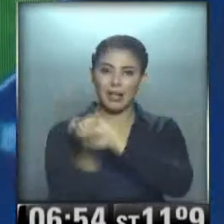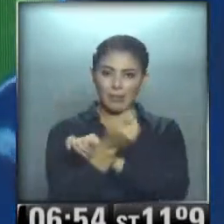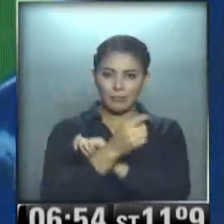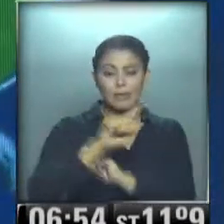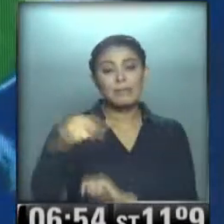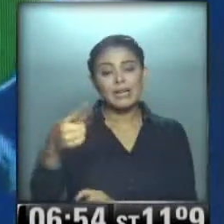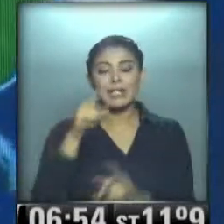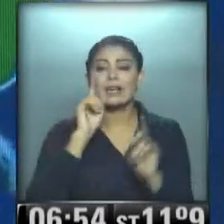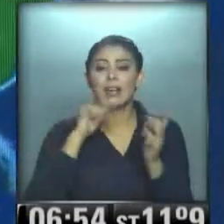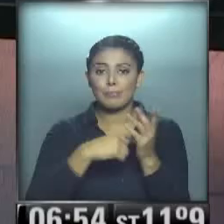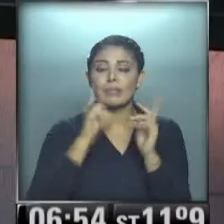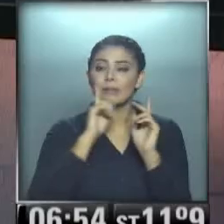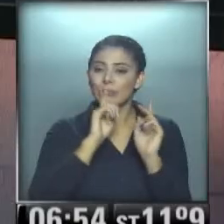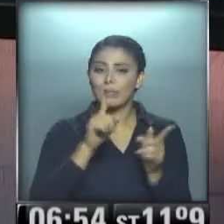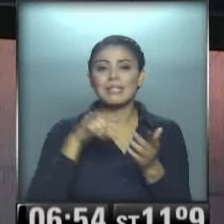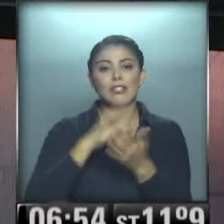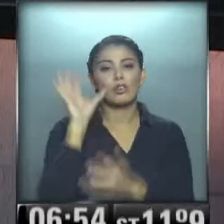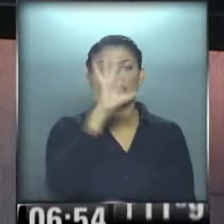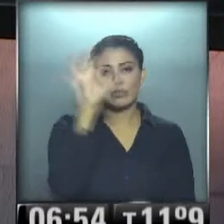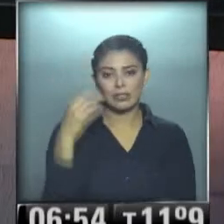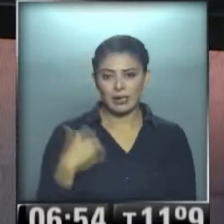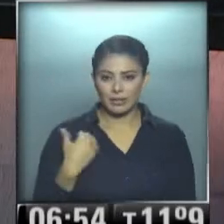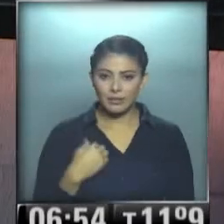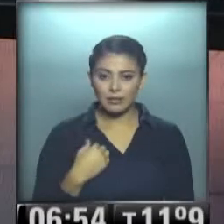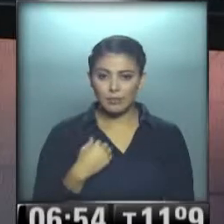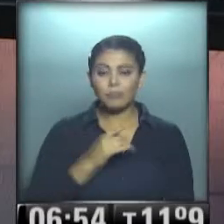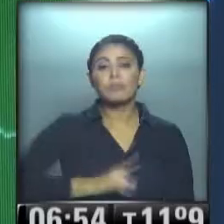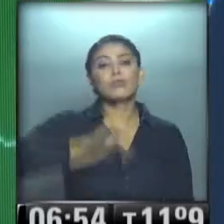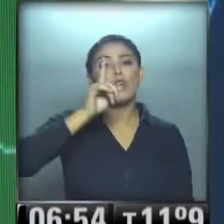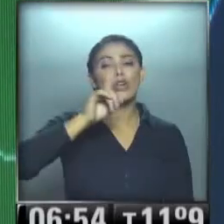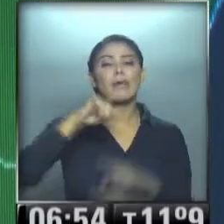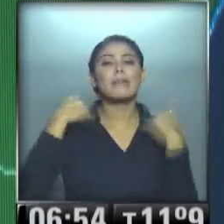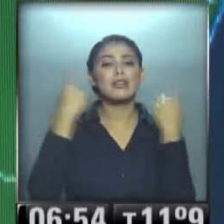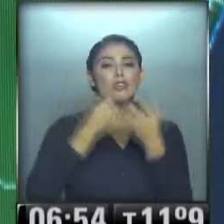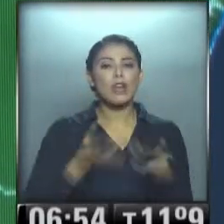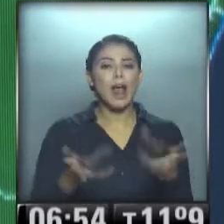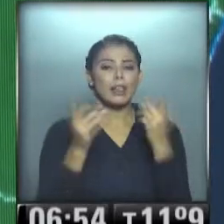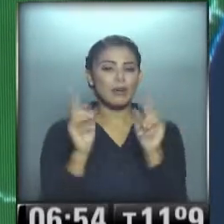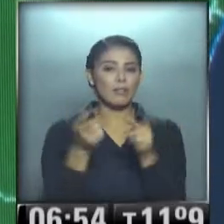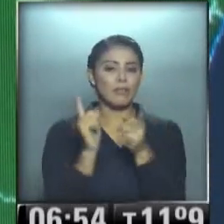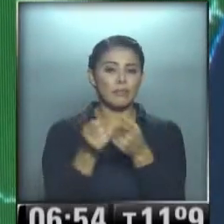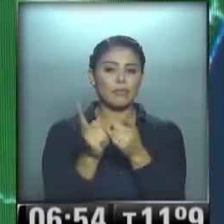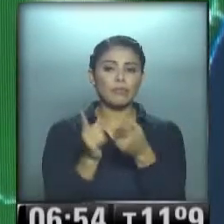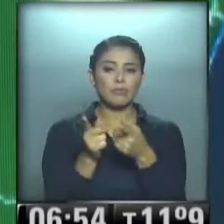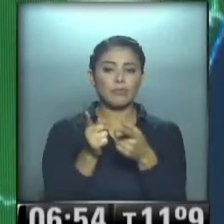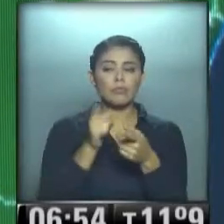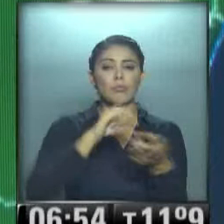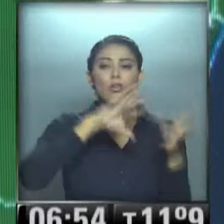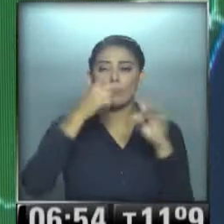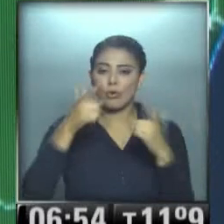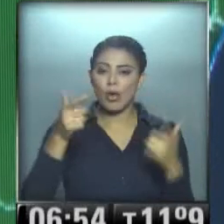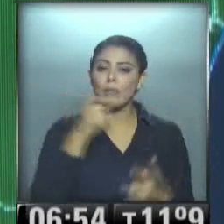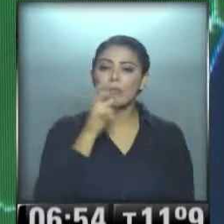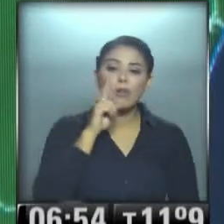Buenos Aires y en el centro del país. En el norte, un centro de alta presión todavía mantiene toda la zona con cielo despejado. Ahí vemos en